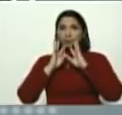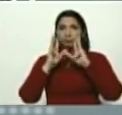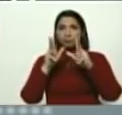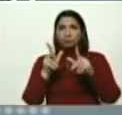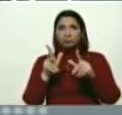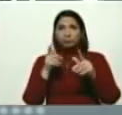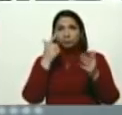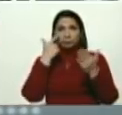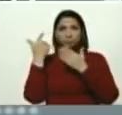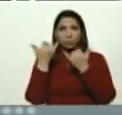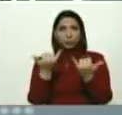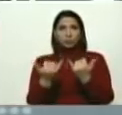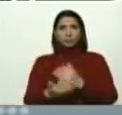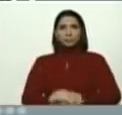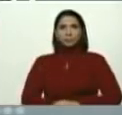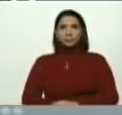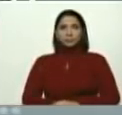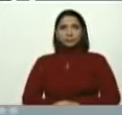dará a conocer enseguida.